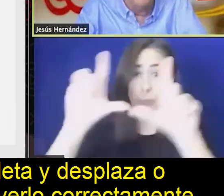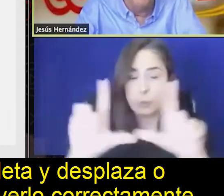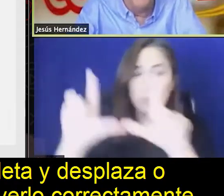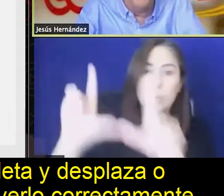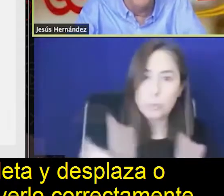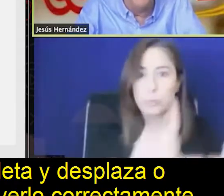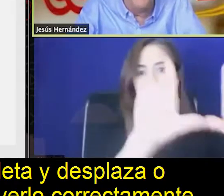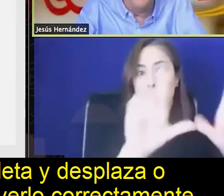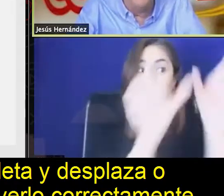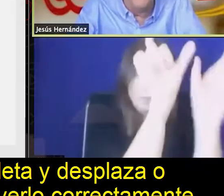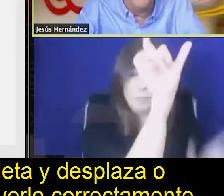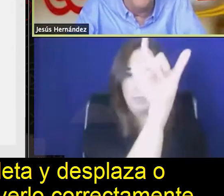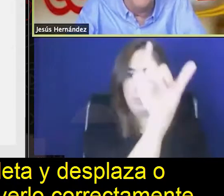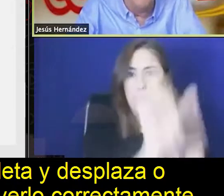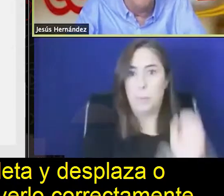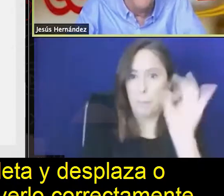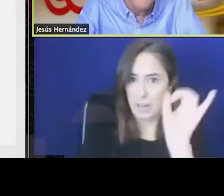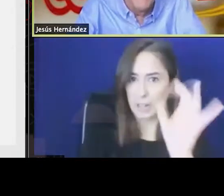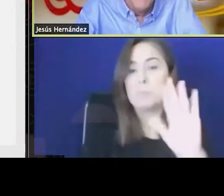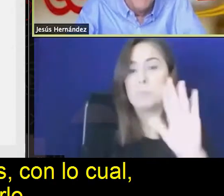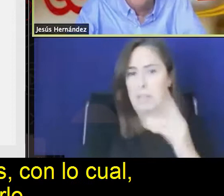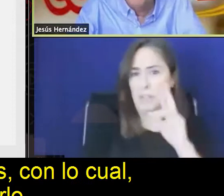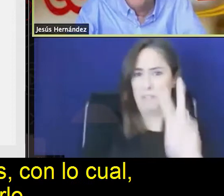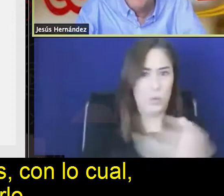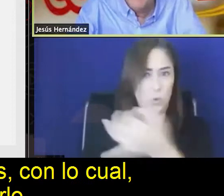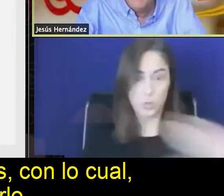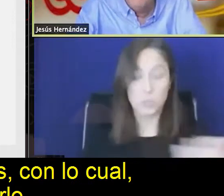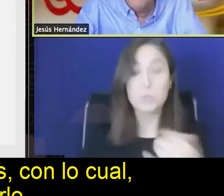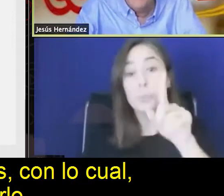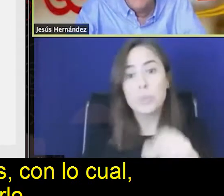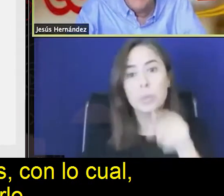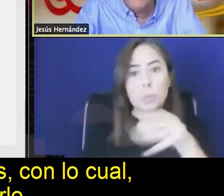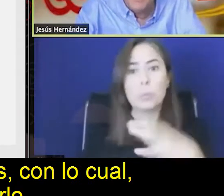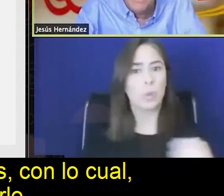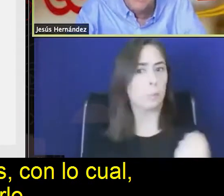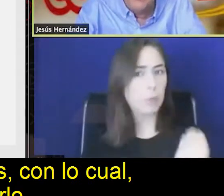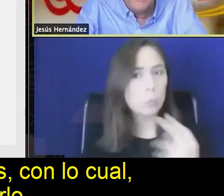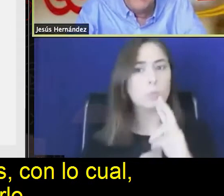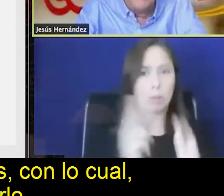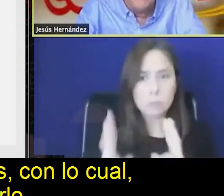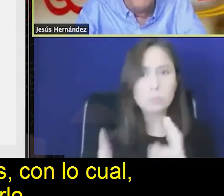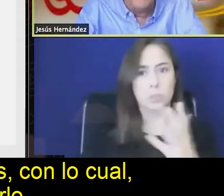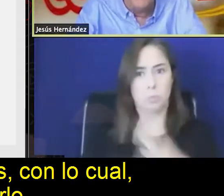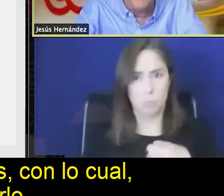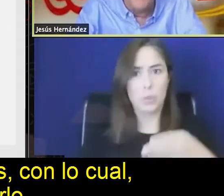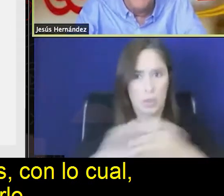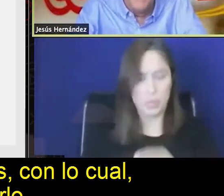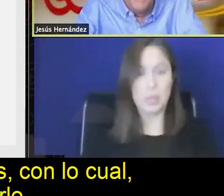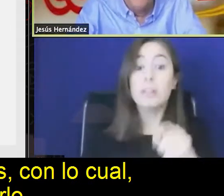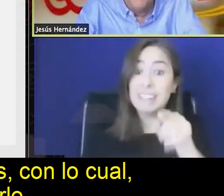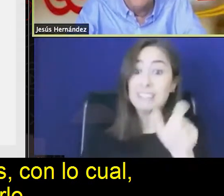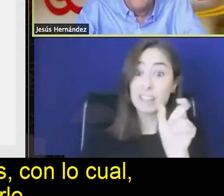panelistas para poder visualizarlo correctamente. También puedes hacer preguntas y respuestas, con lo cual a través de ese apartado